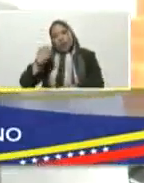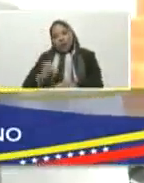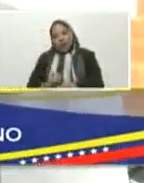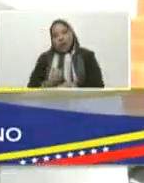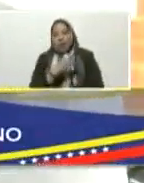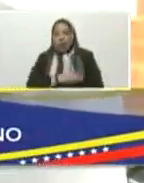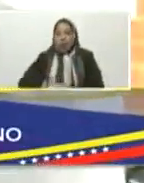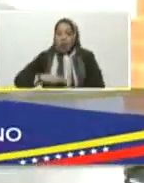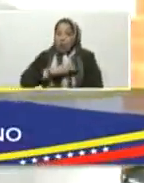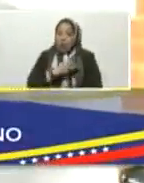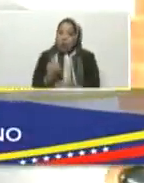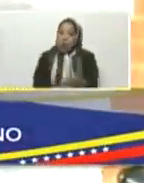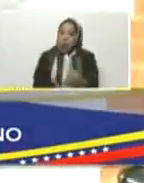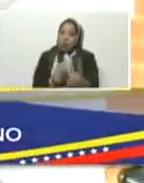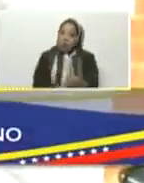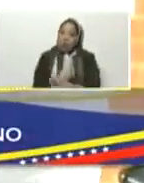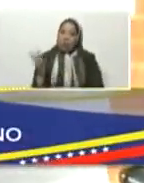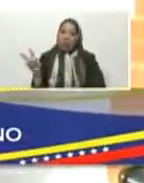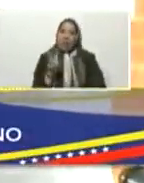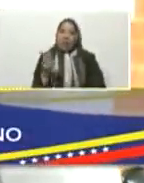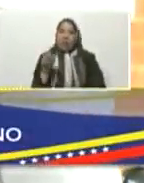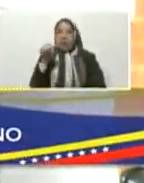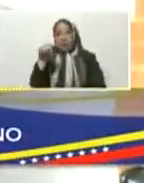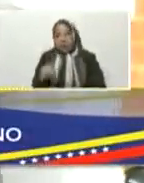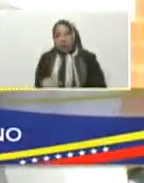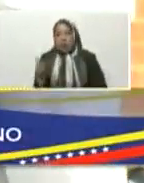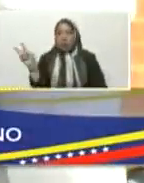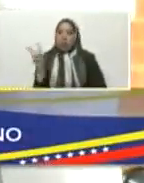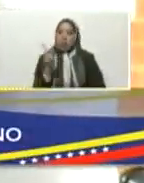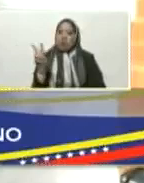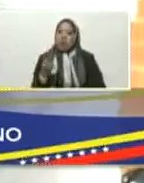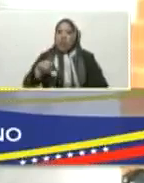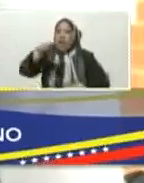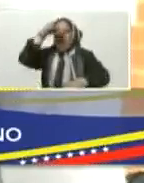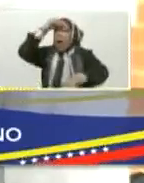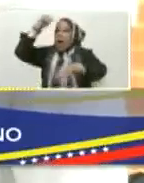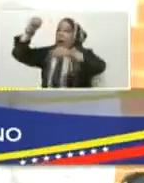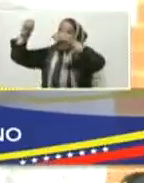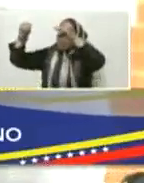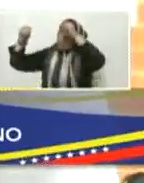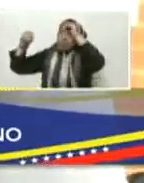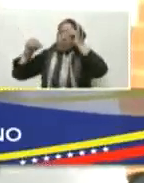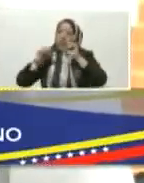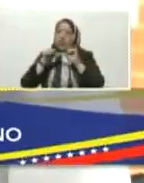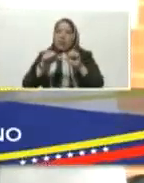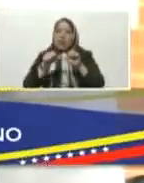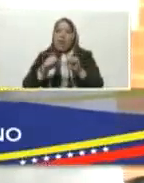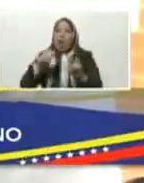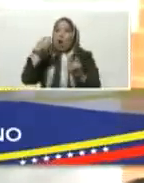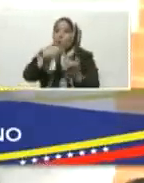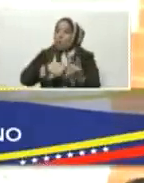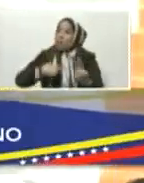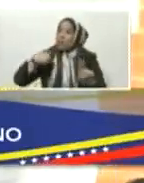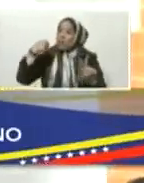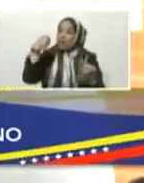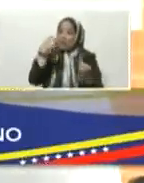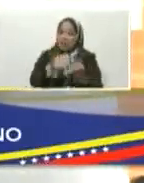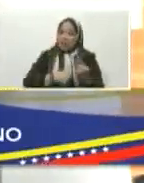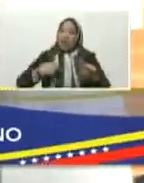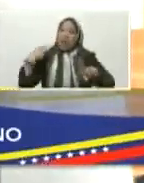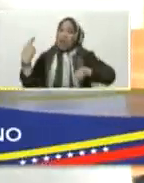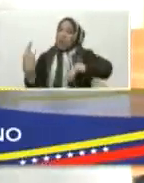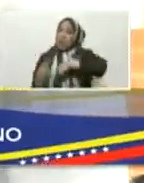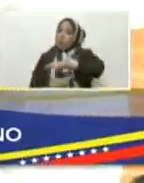República Bolivariana. En Venezuela aprendimos a seguir la batalla, a seguir la